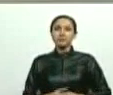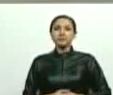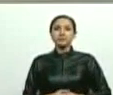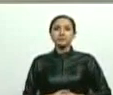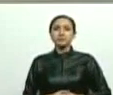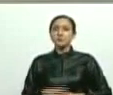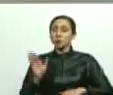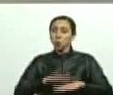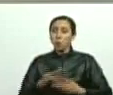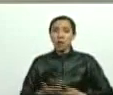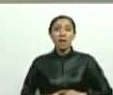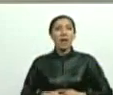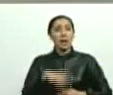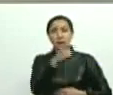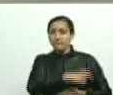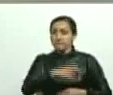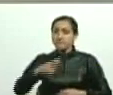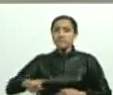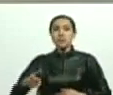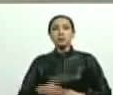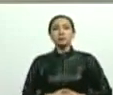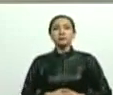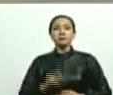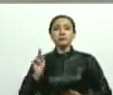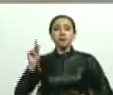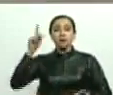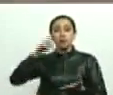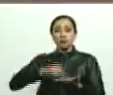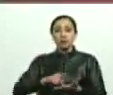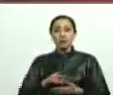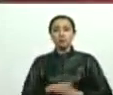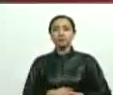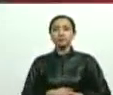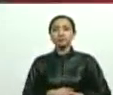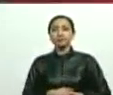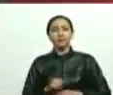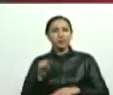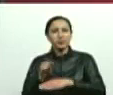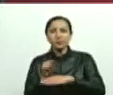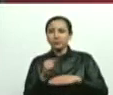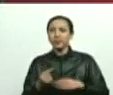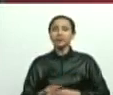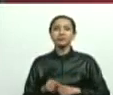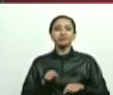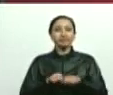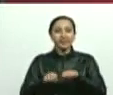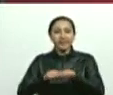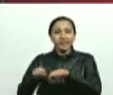Porque hay mucho intrigante que viene al oído de uno.